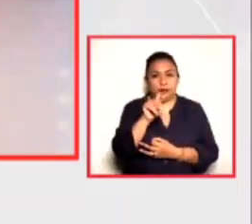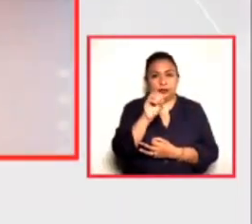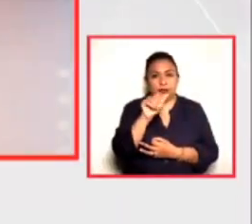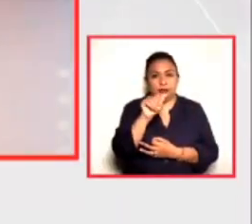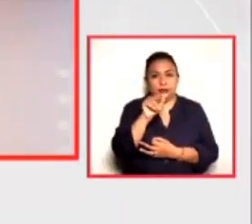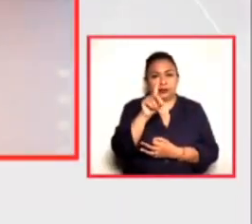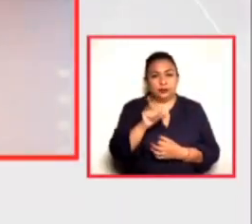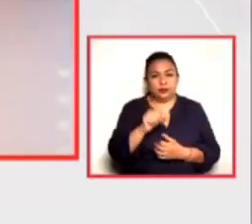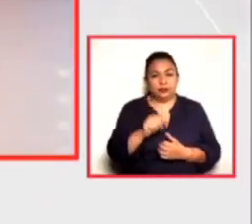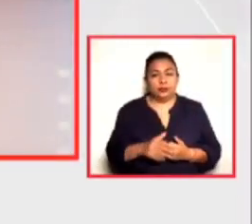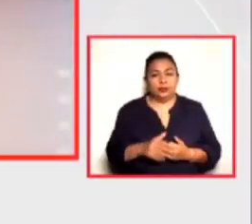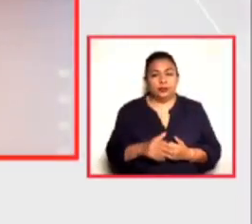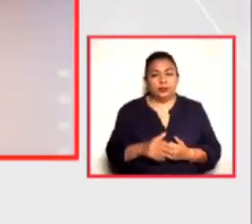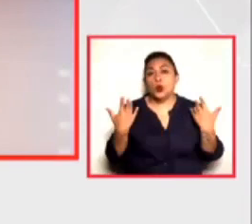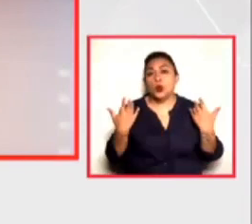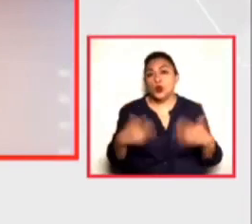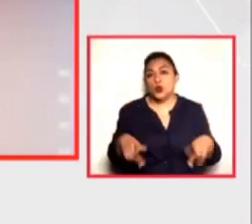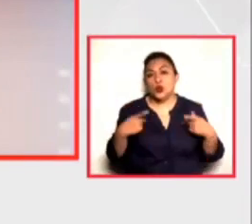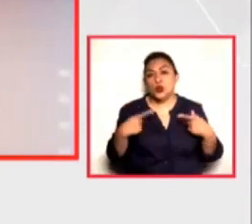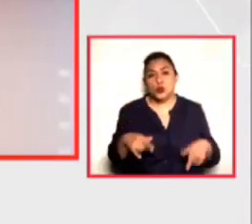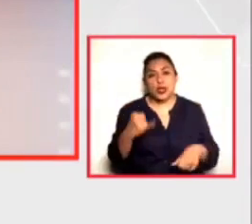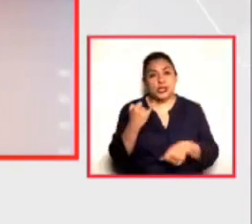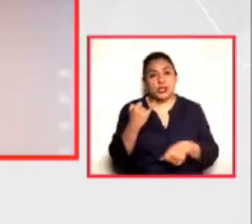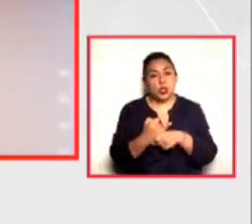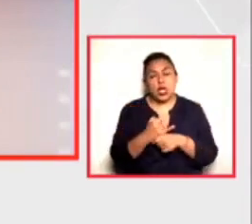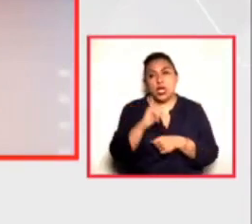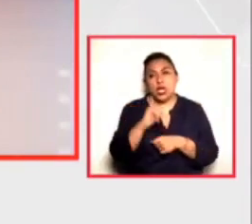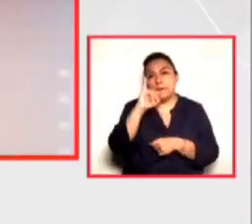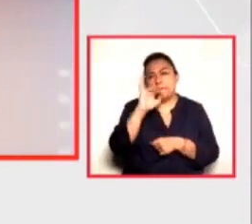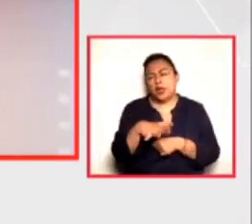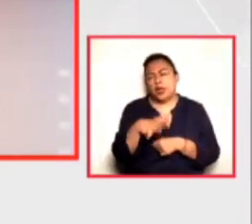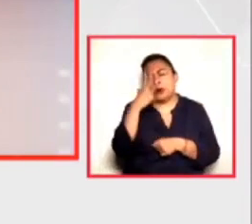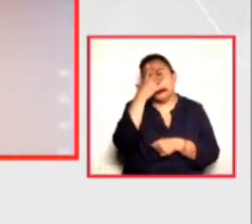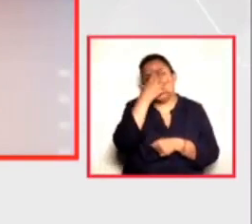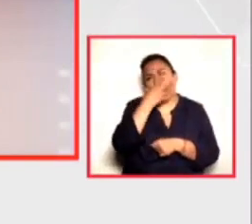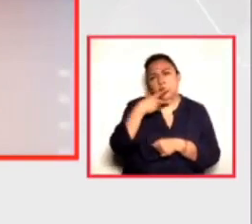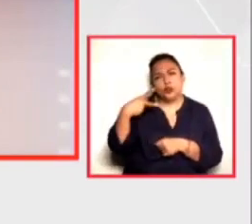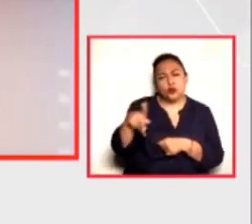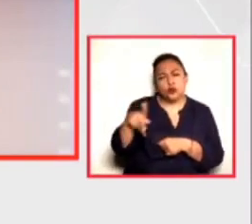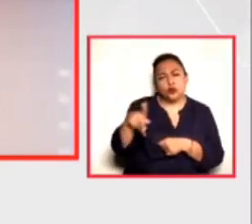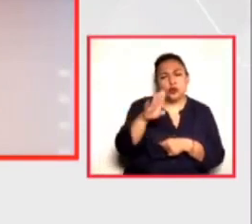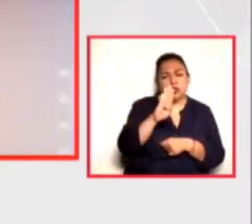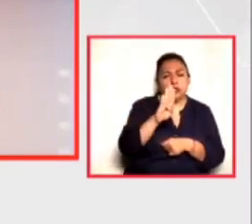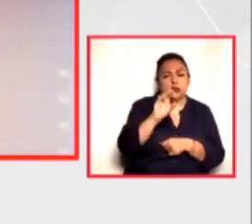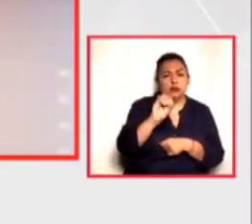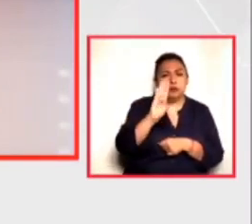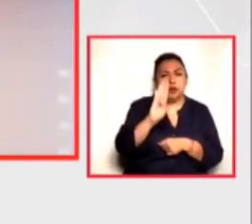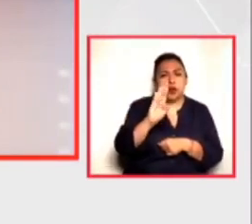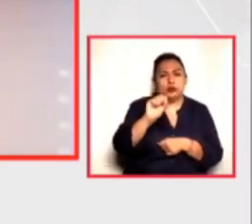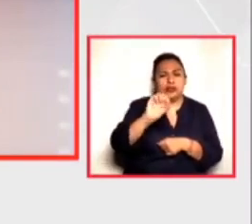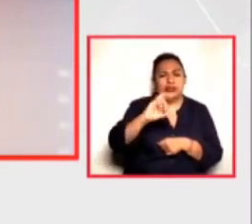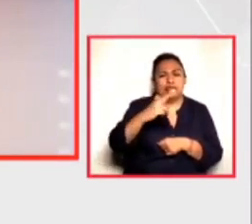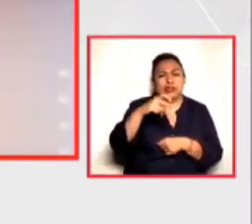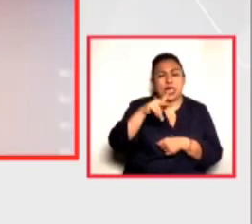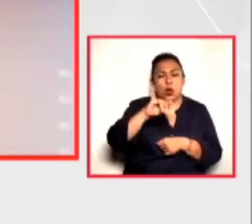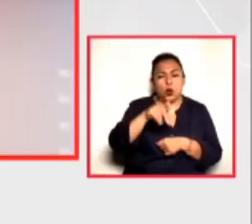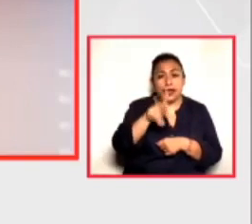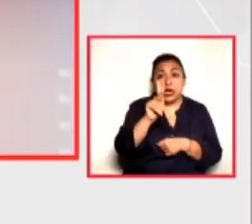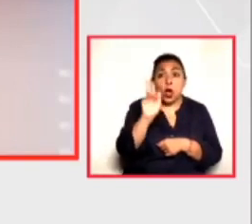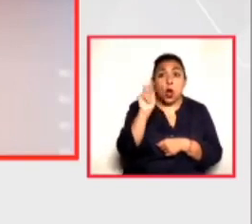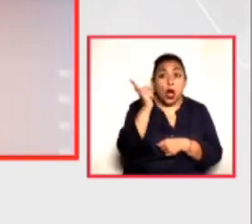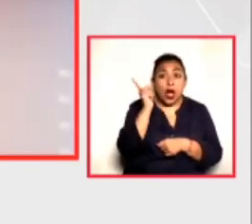Qué personaje y qué imágenes tan ricas las de Bob Chadwick. Ya estaremos esperando pronto que regrese también cámara en mano a